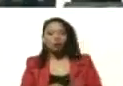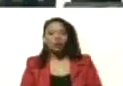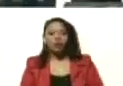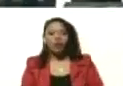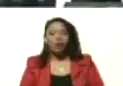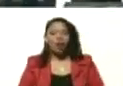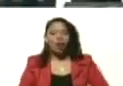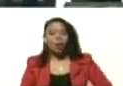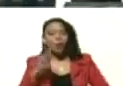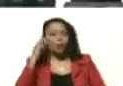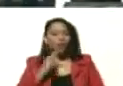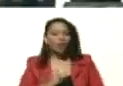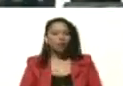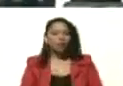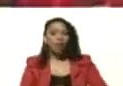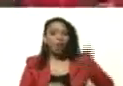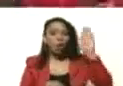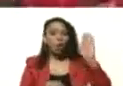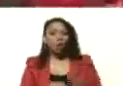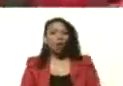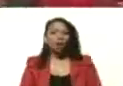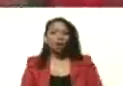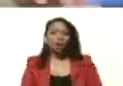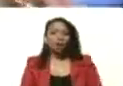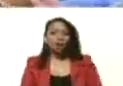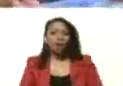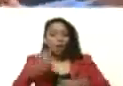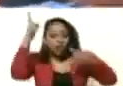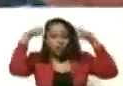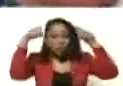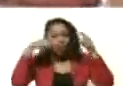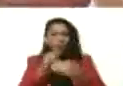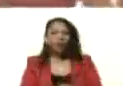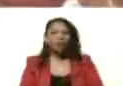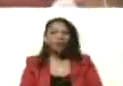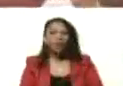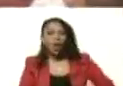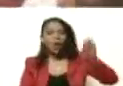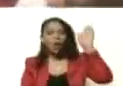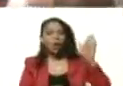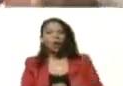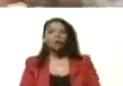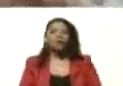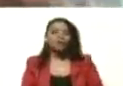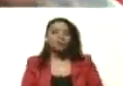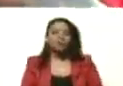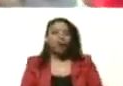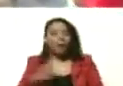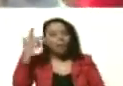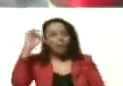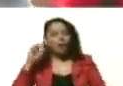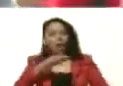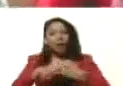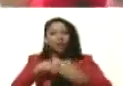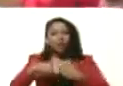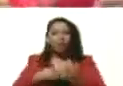Por Bolívar, lo juro. Por Chávez, lo juro. Por la